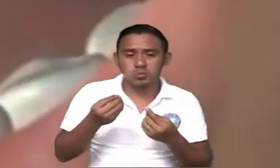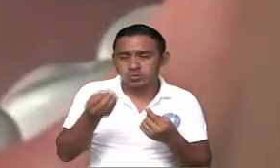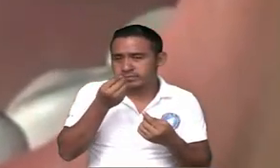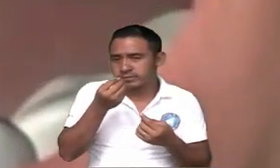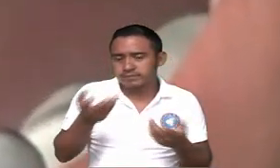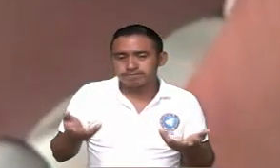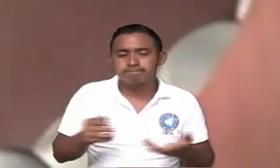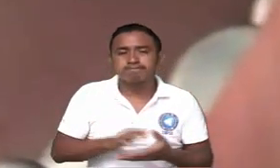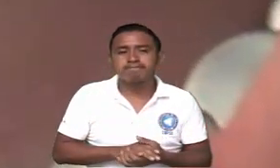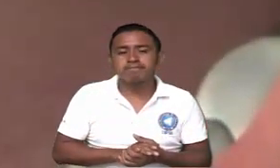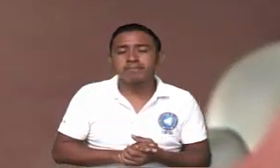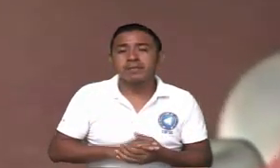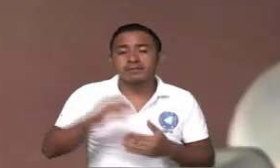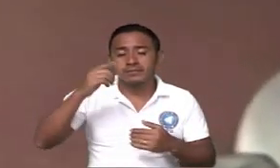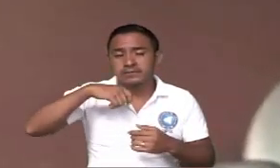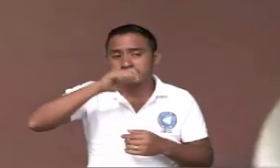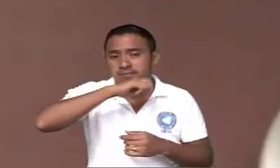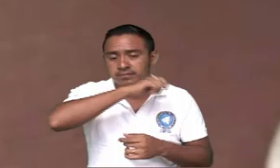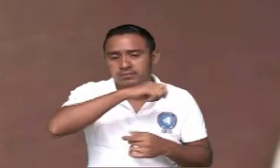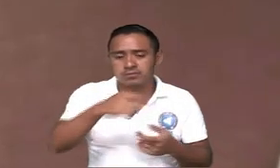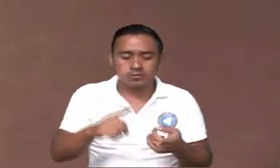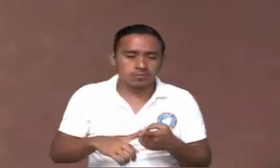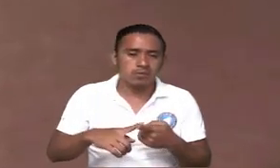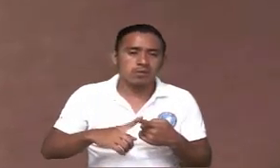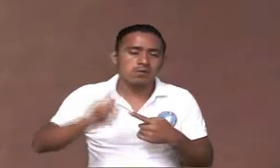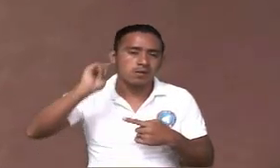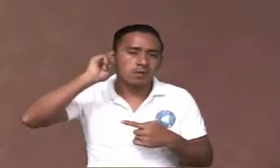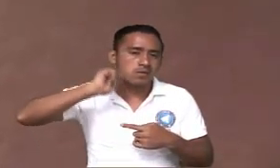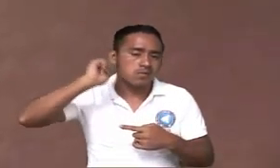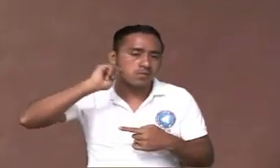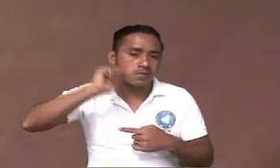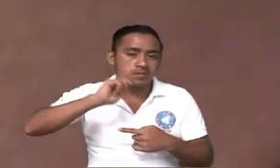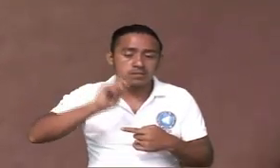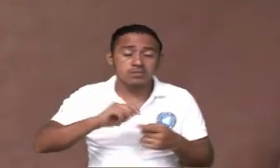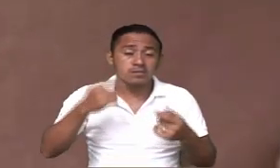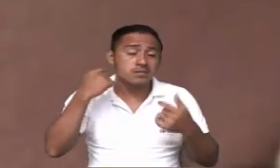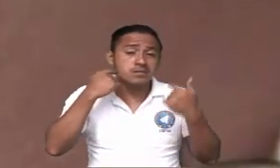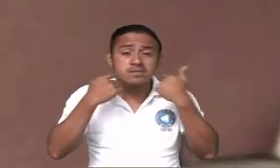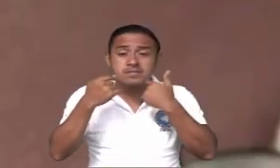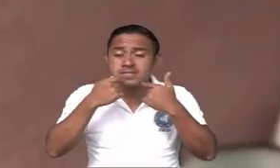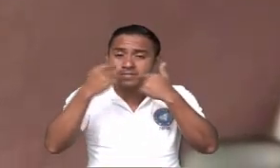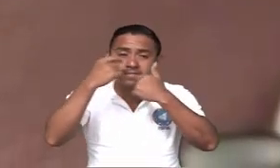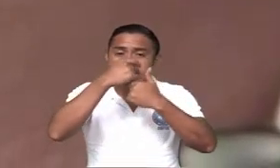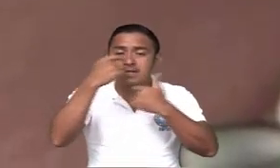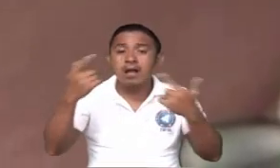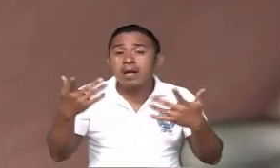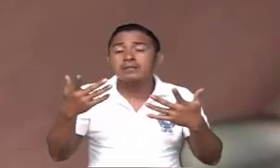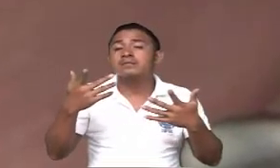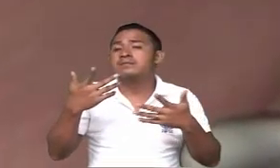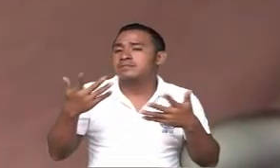alimenticios, ¿verdad? De abajo hacia arriba, tanto lo que son las muelas como lo que son los incisivos, los dientes de adelante,